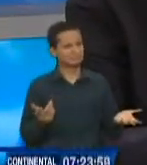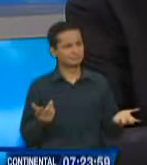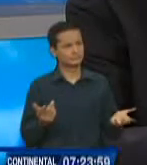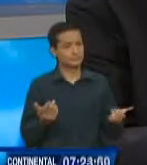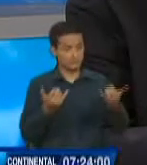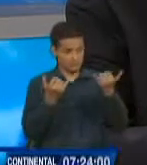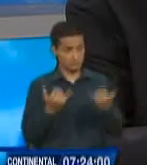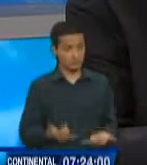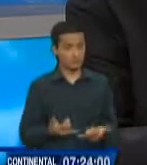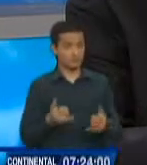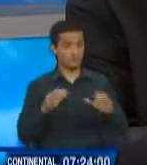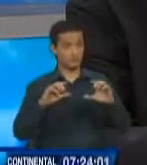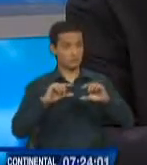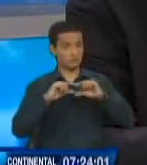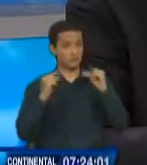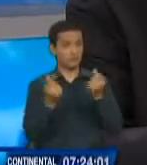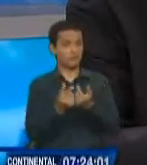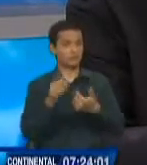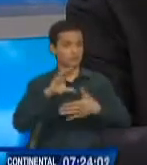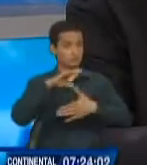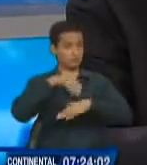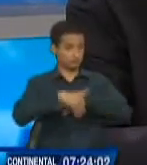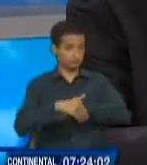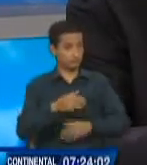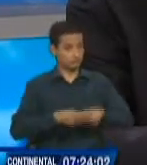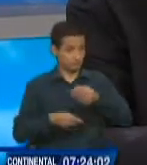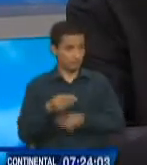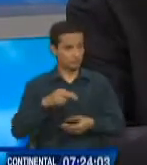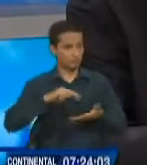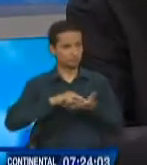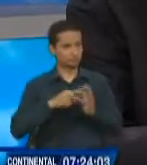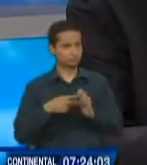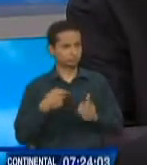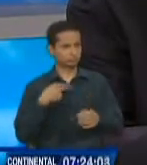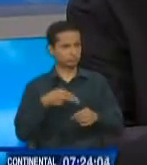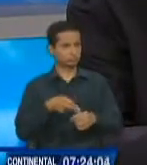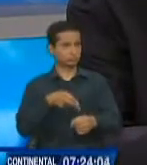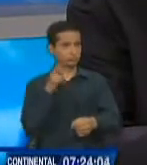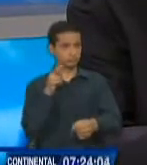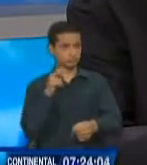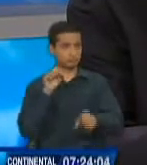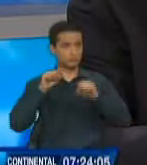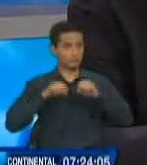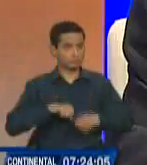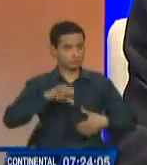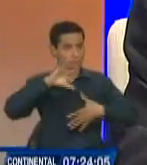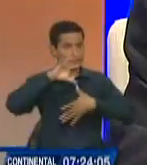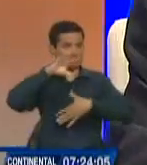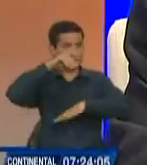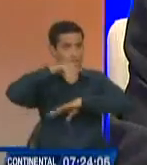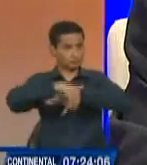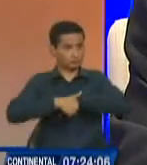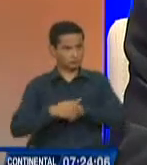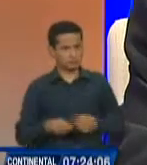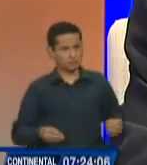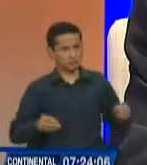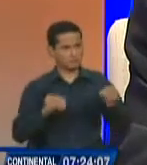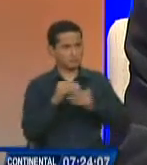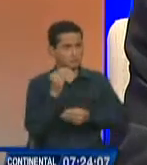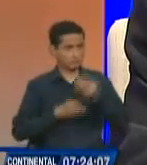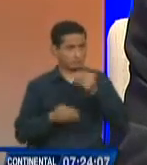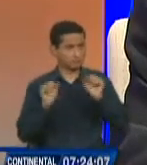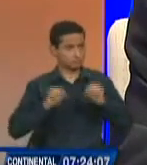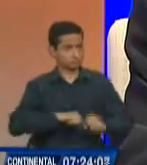CAN podría significar analizar la seria probabilidad y posibilidad de entrar a Mercosur. Definitivamente ninguna opción